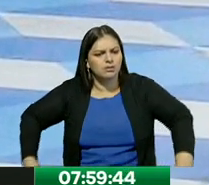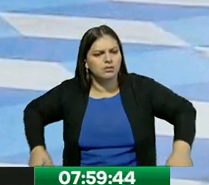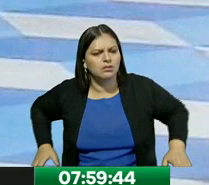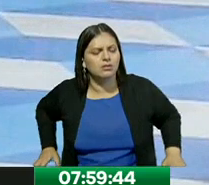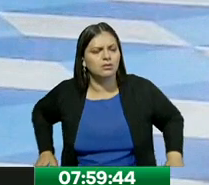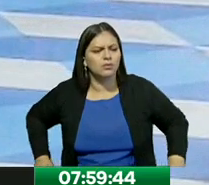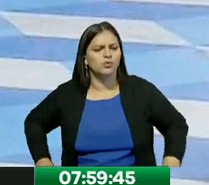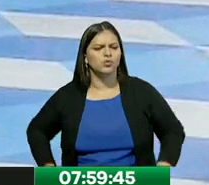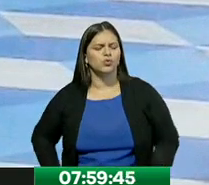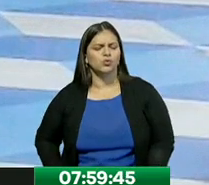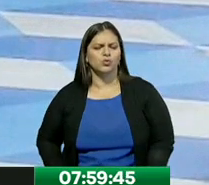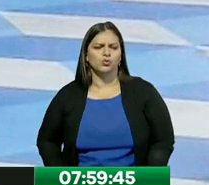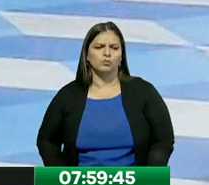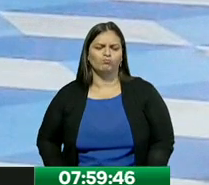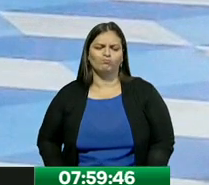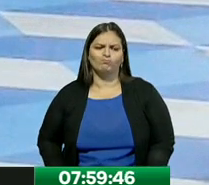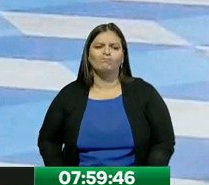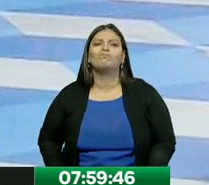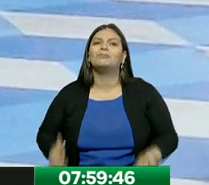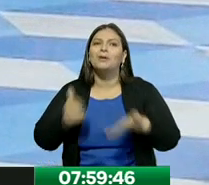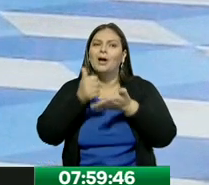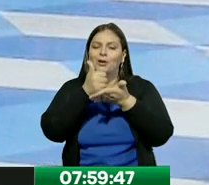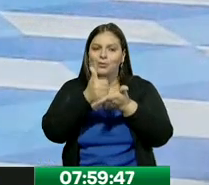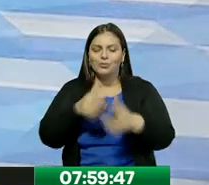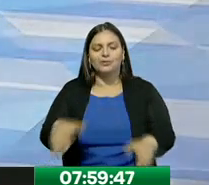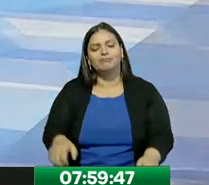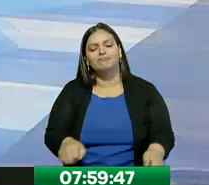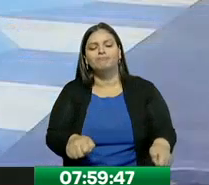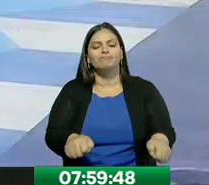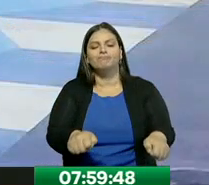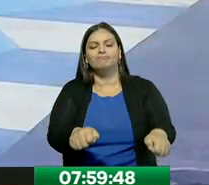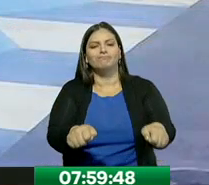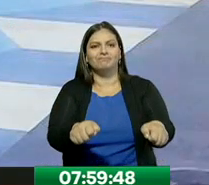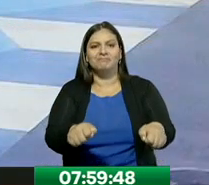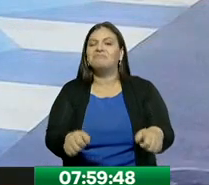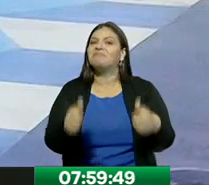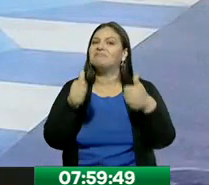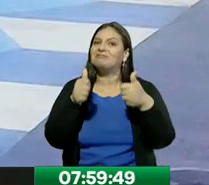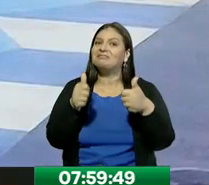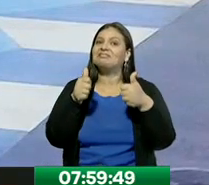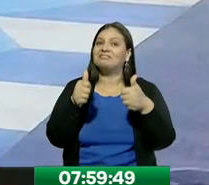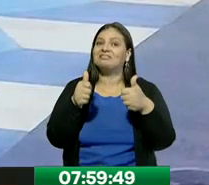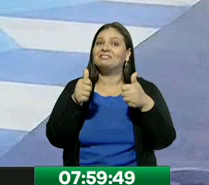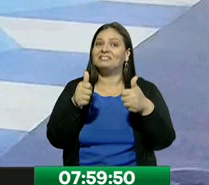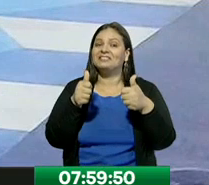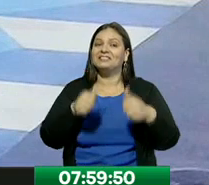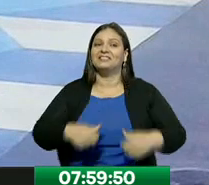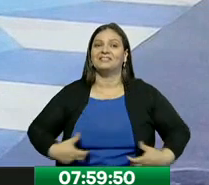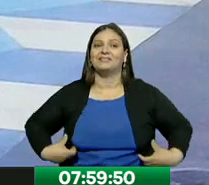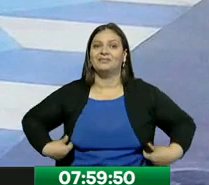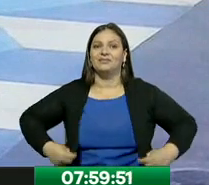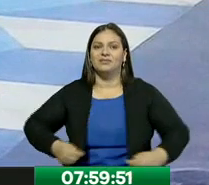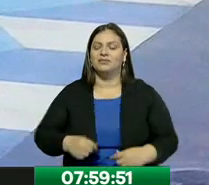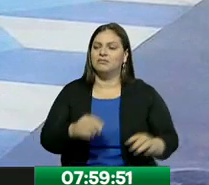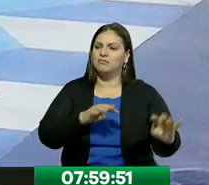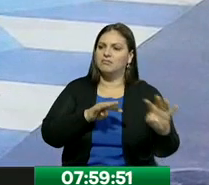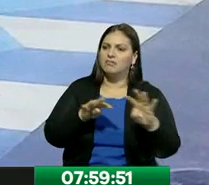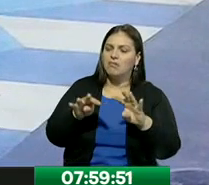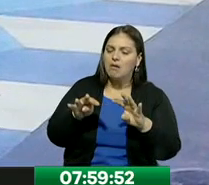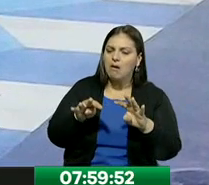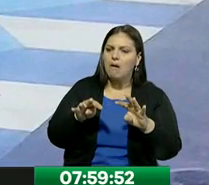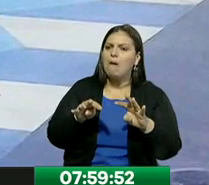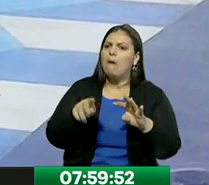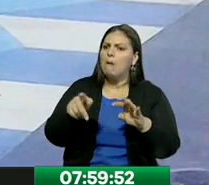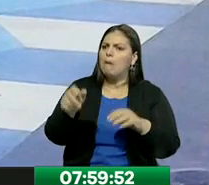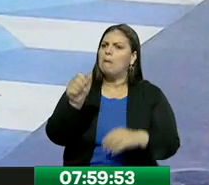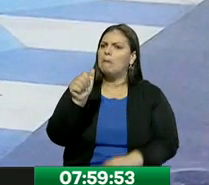una persona que indudablemente tiene problemas ahí, ¿no?, para poder transportarse. Y que esta buena acción deberíamos hacerla